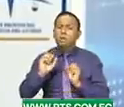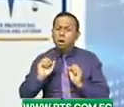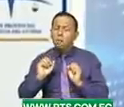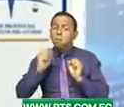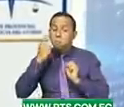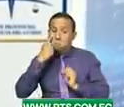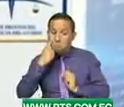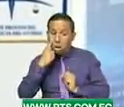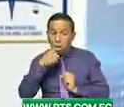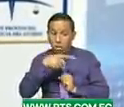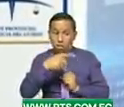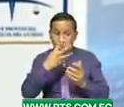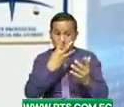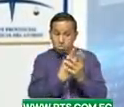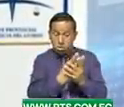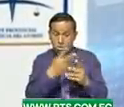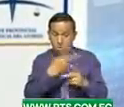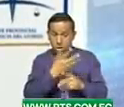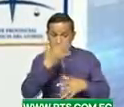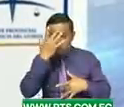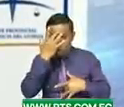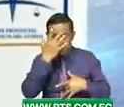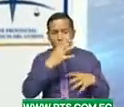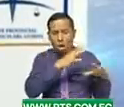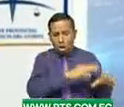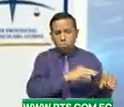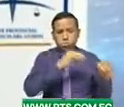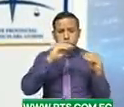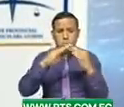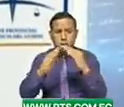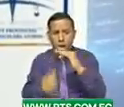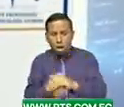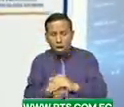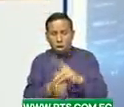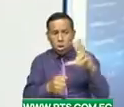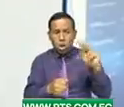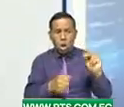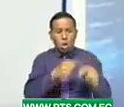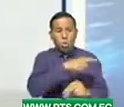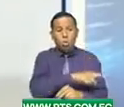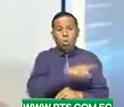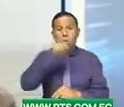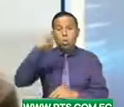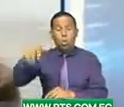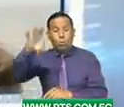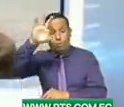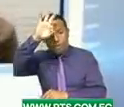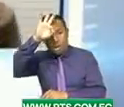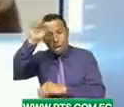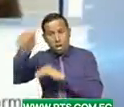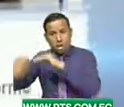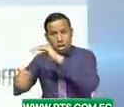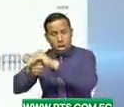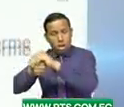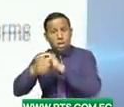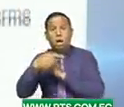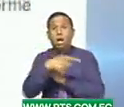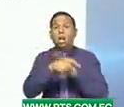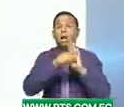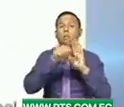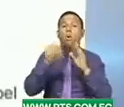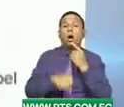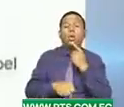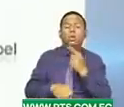va a una casa de salud pública no así en su domicilio la defensa presentó un informe médico por hipertensión